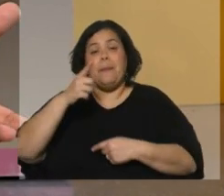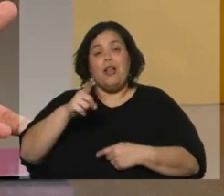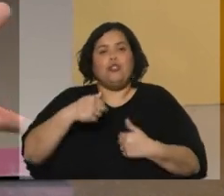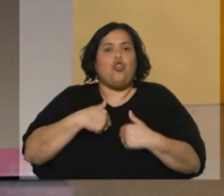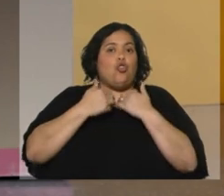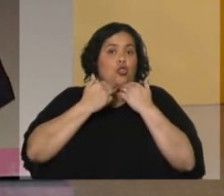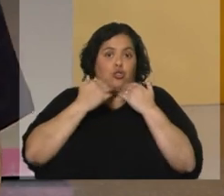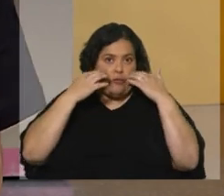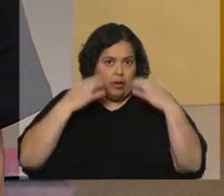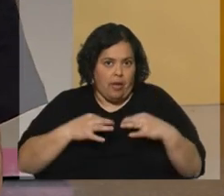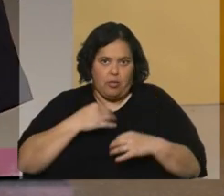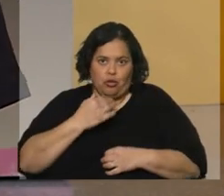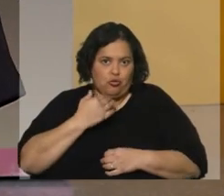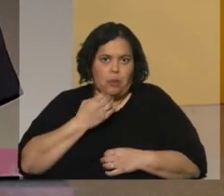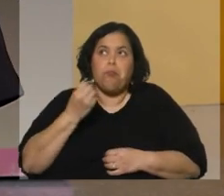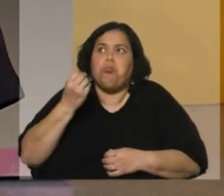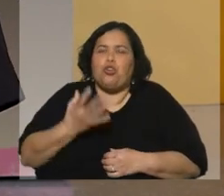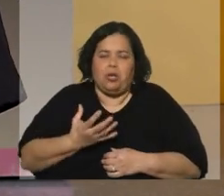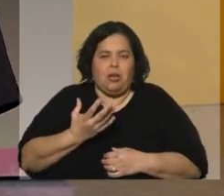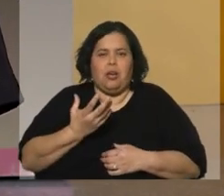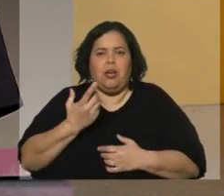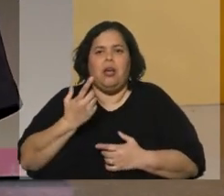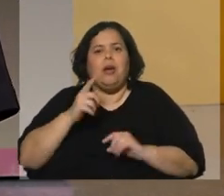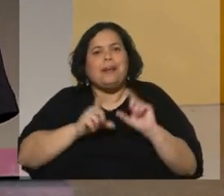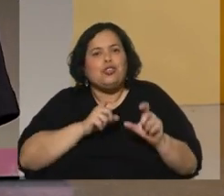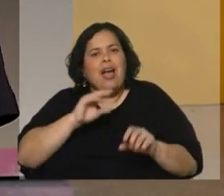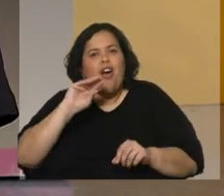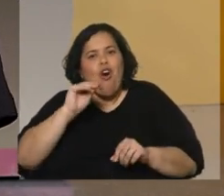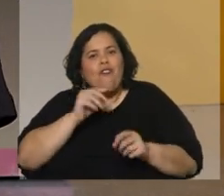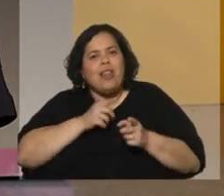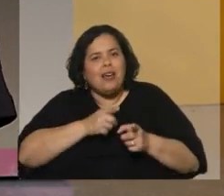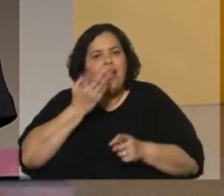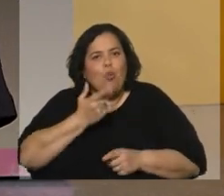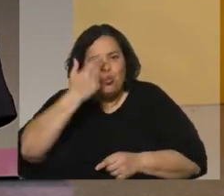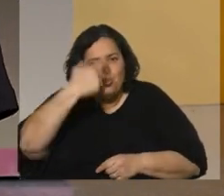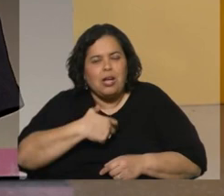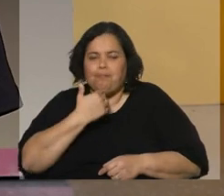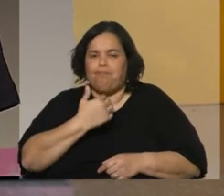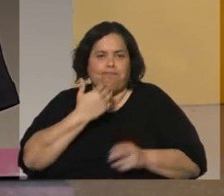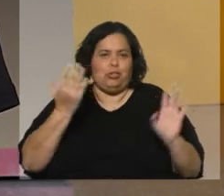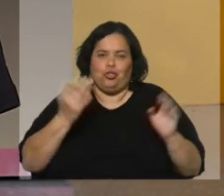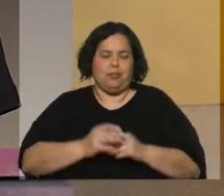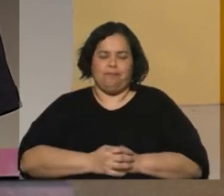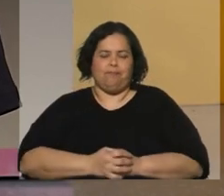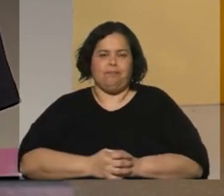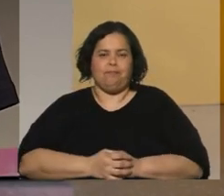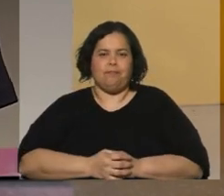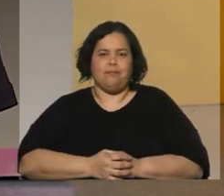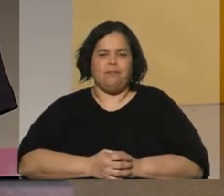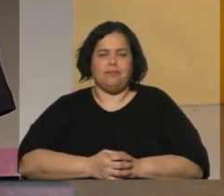no tengo idea No no tengo una fórmula No tampoco es una de eh algo que yo pueda